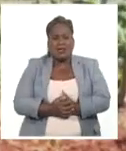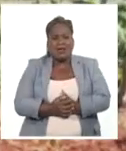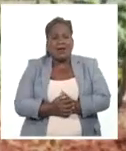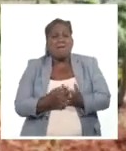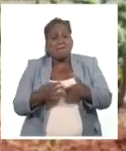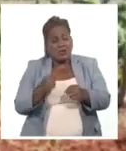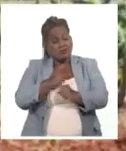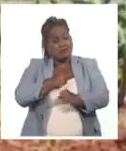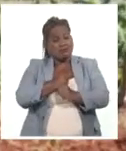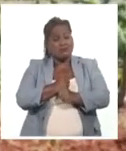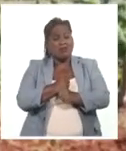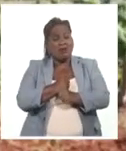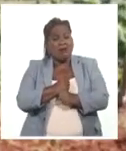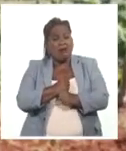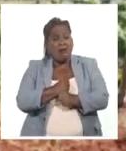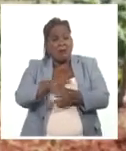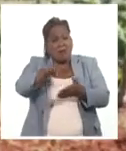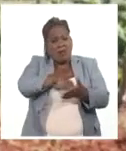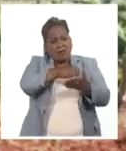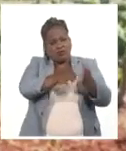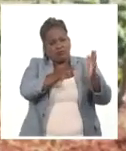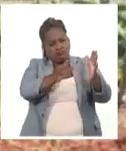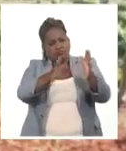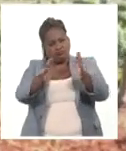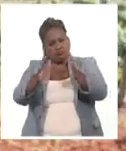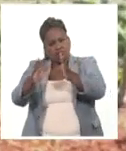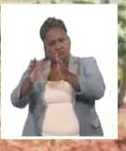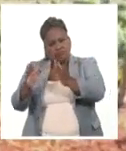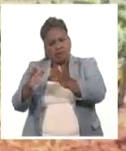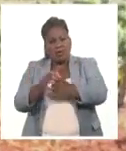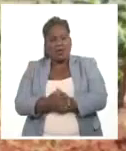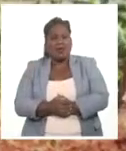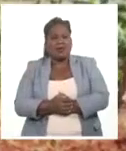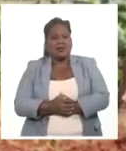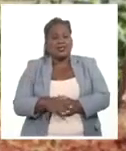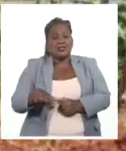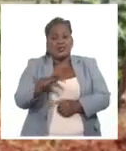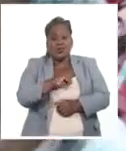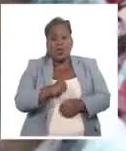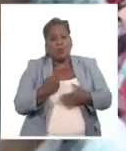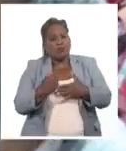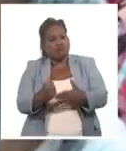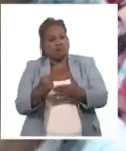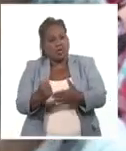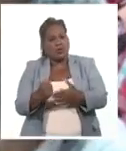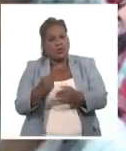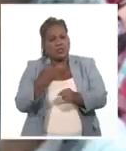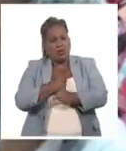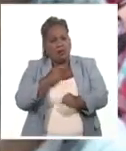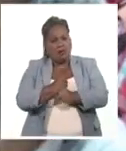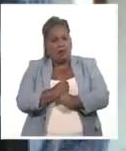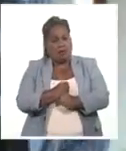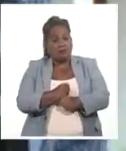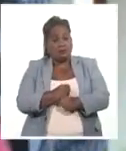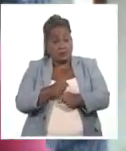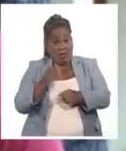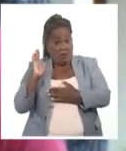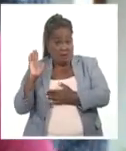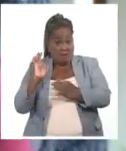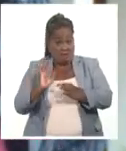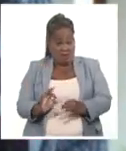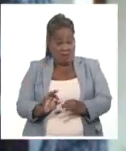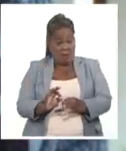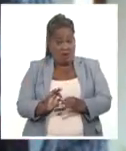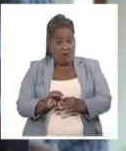trabajar en base a eso, ¿no? Una planificación y tratar de que todo el mundo aporte el granito de arena. Además, Wilfredo Enrique Toledano Guerra